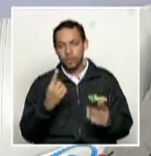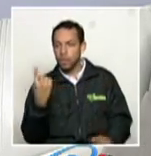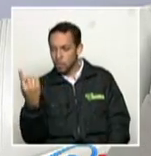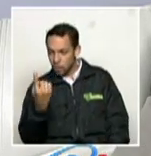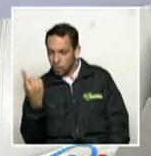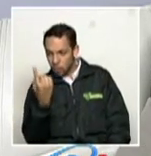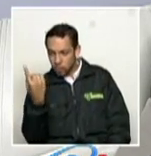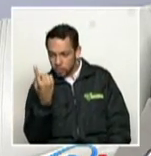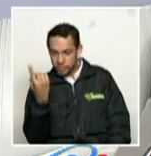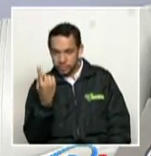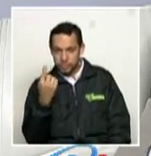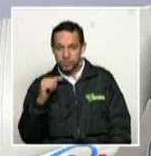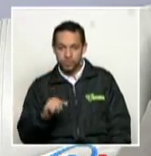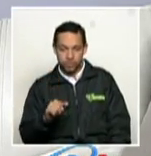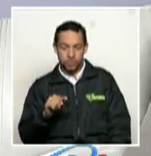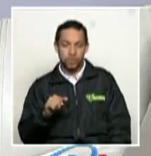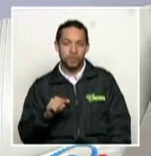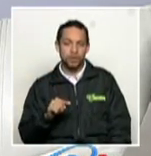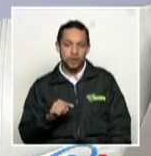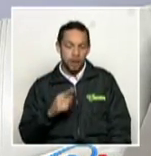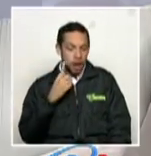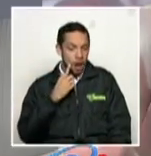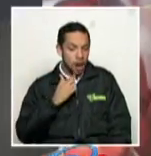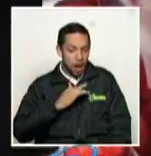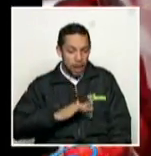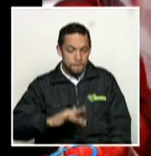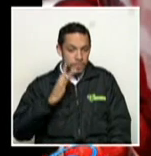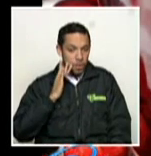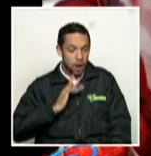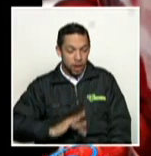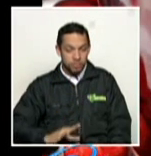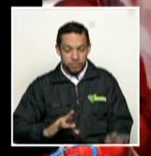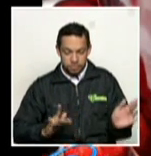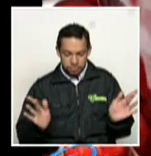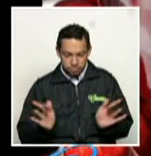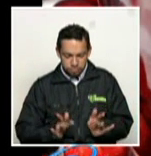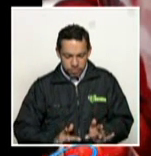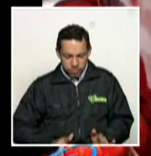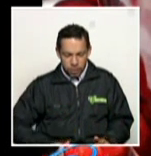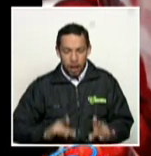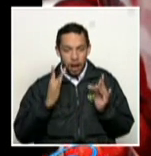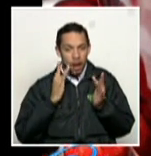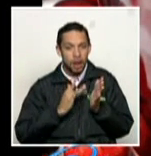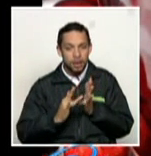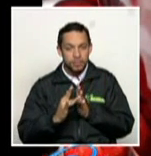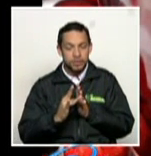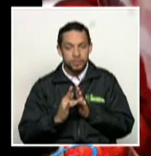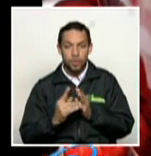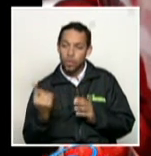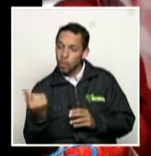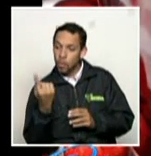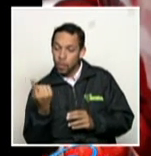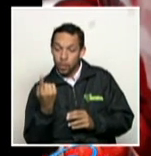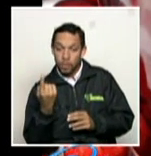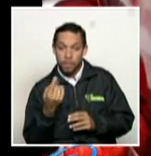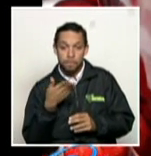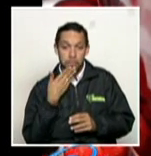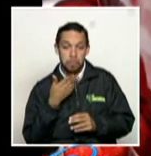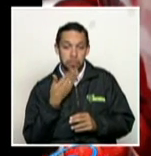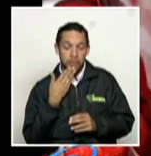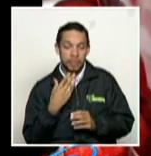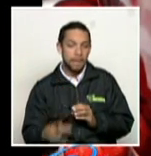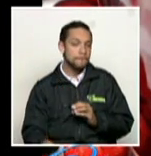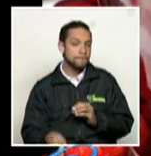tal, sí, es diurético, limpia las vías renales, pero cuando hay una infección, el jugo no es suficiente porque no tiene los